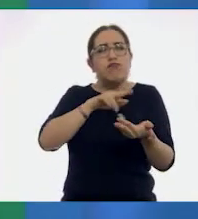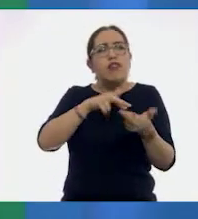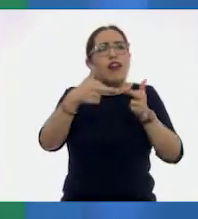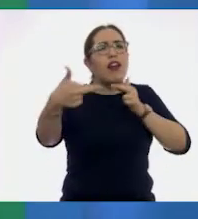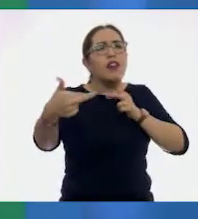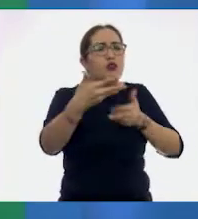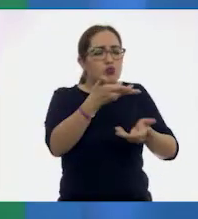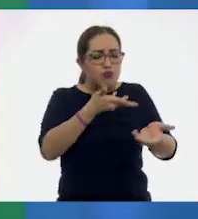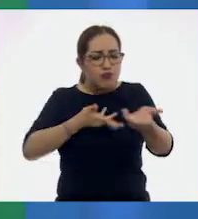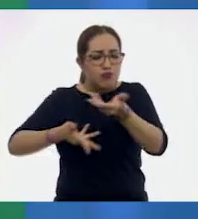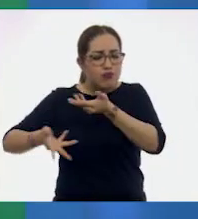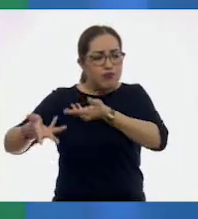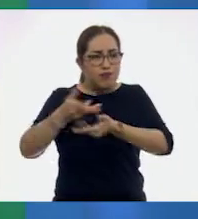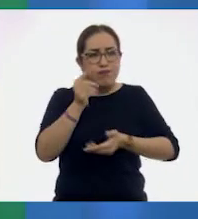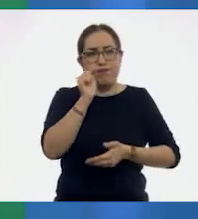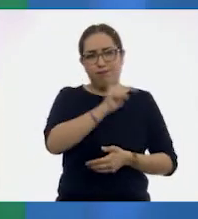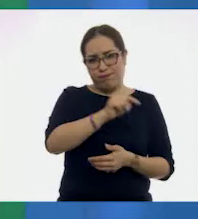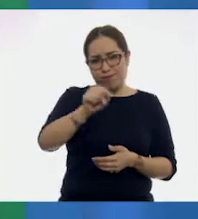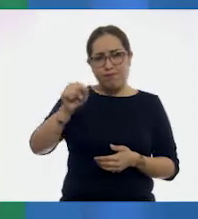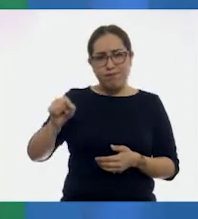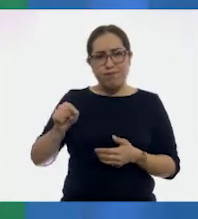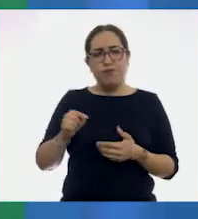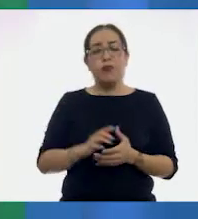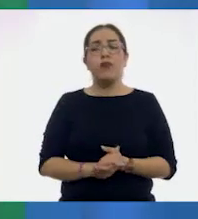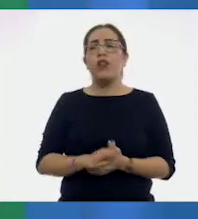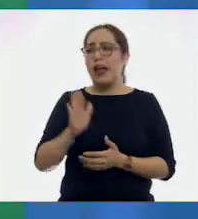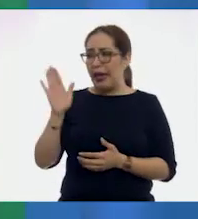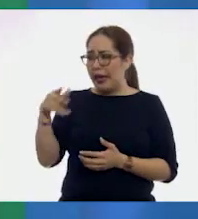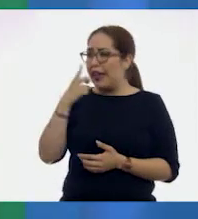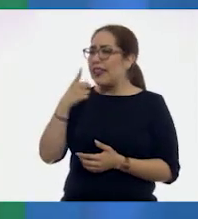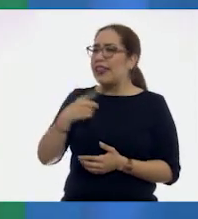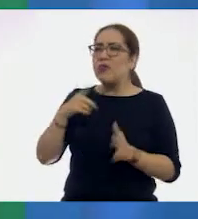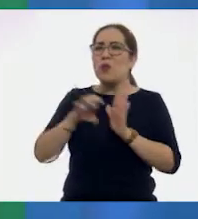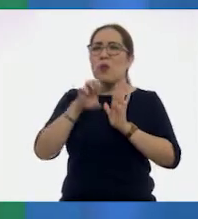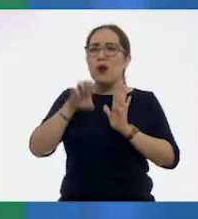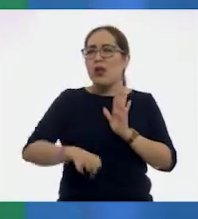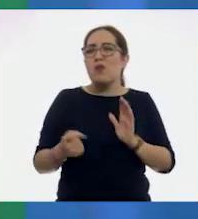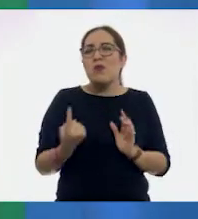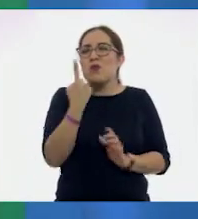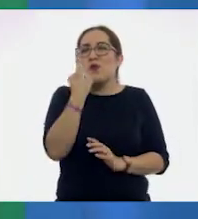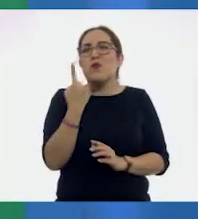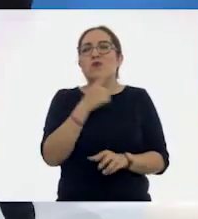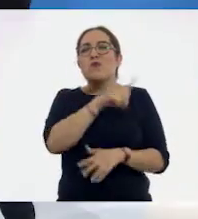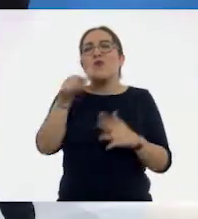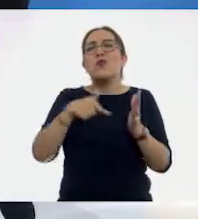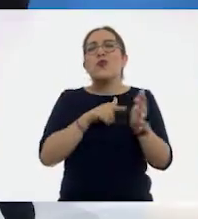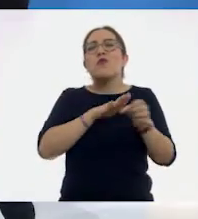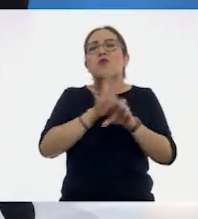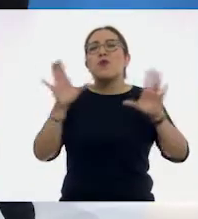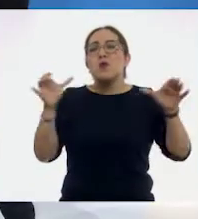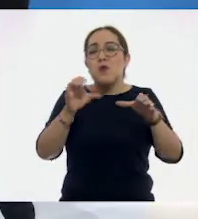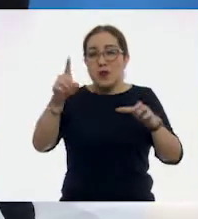Juan Carlos, ¿podrías darme un ejemplo de ecosistema que te gustaría revisar?